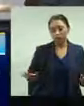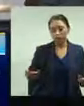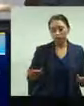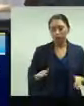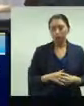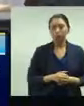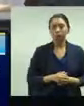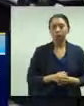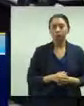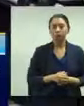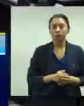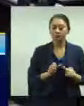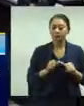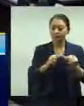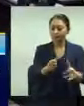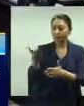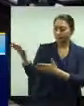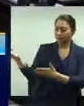Voy a continuar,